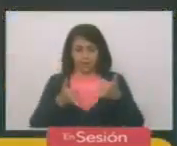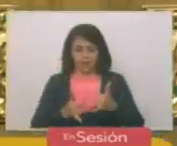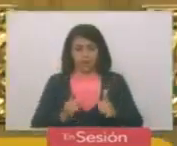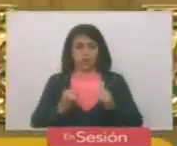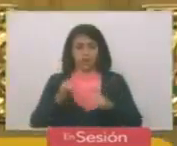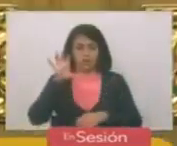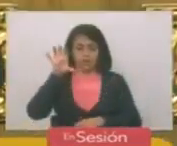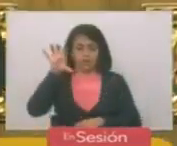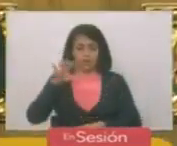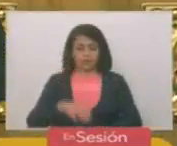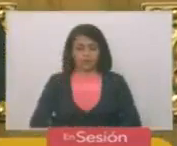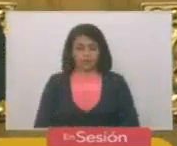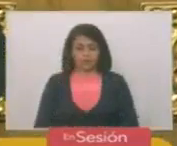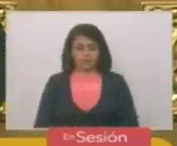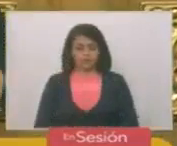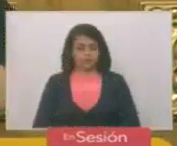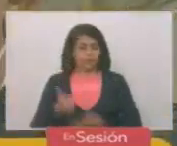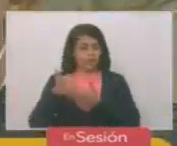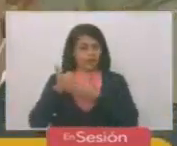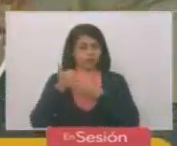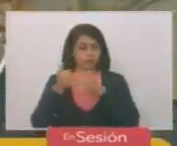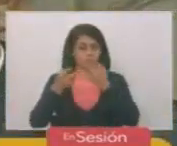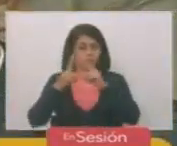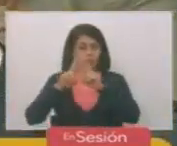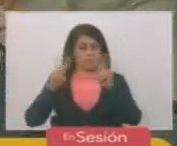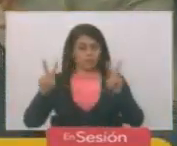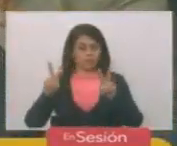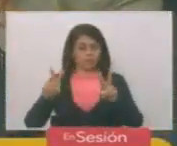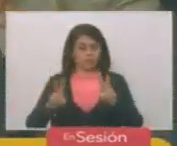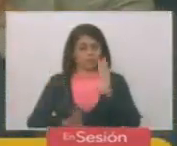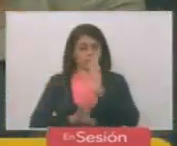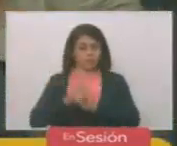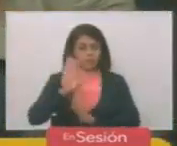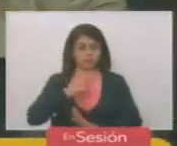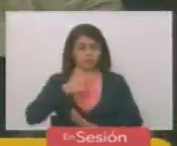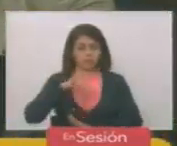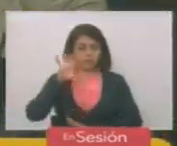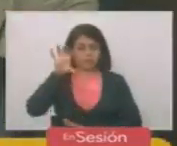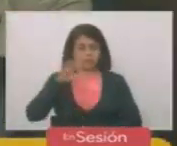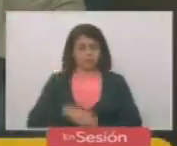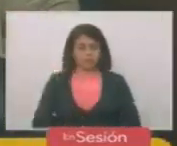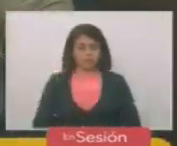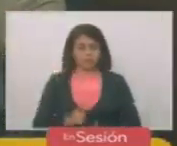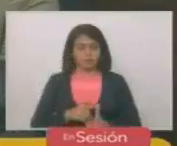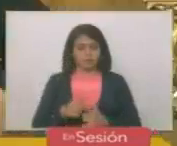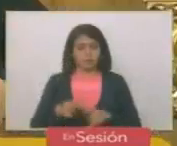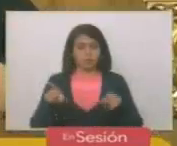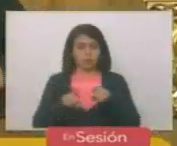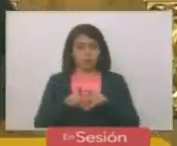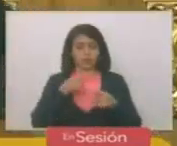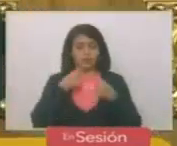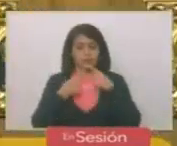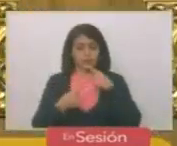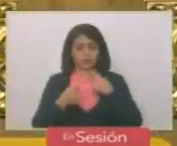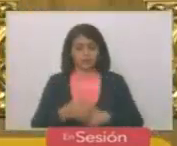esta patria, contribuye a la paz y al desarrollo de nuestro país. Pues bien, tal como lo señaló